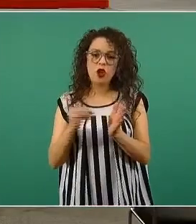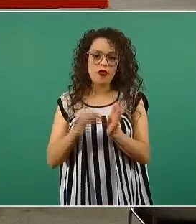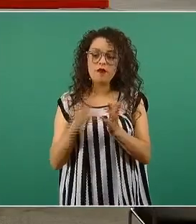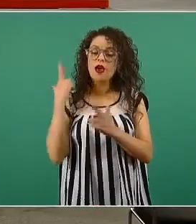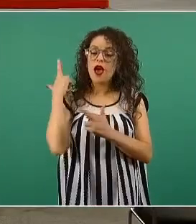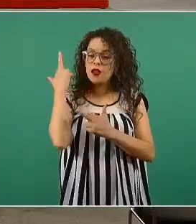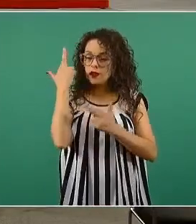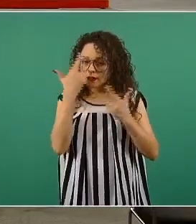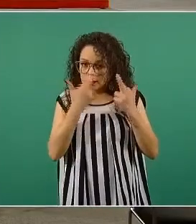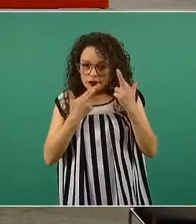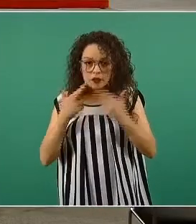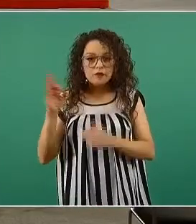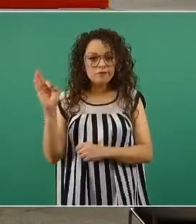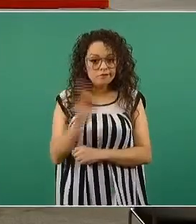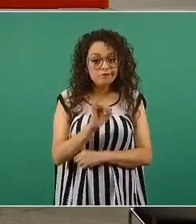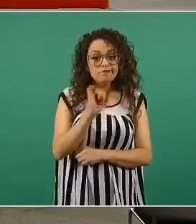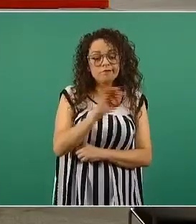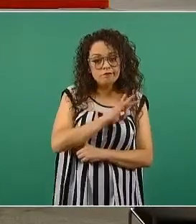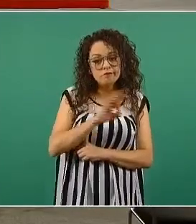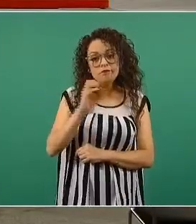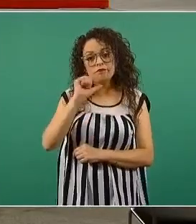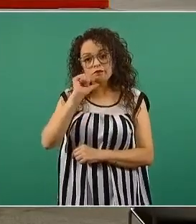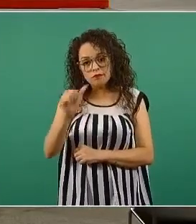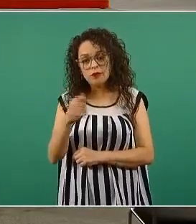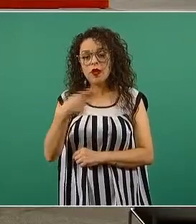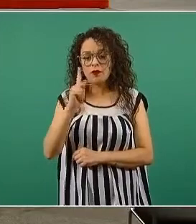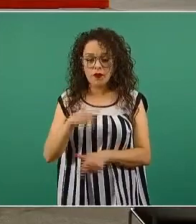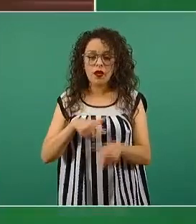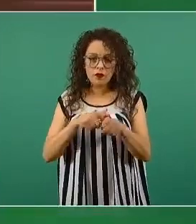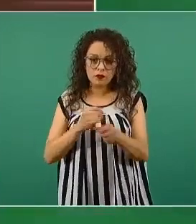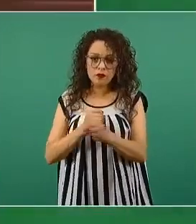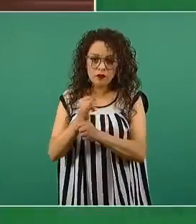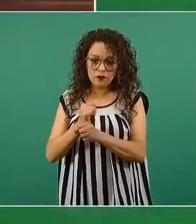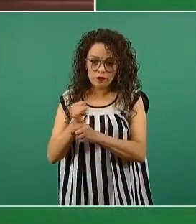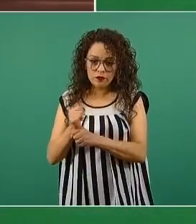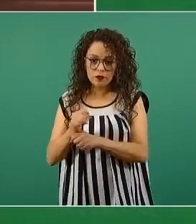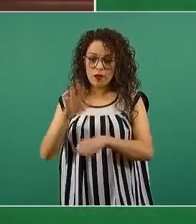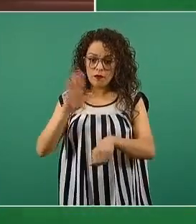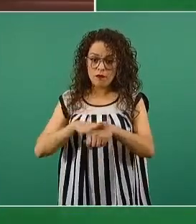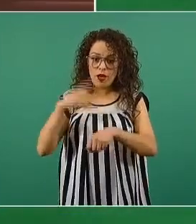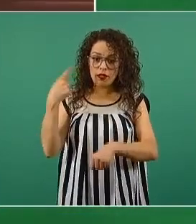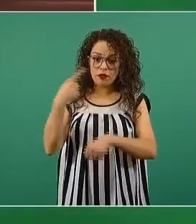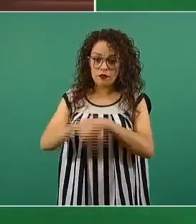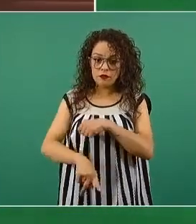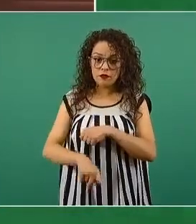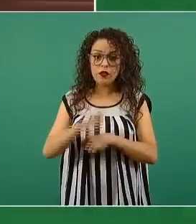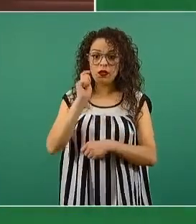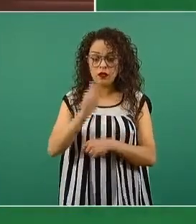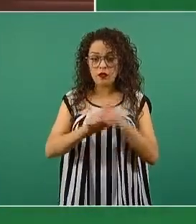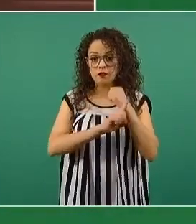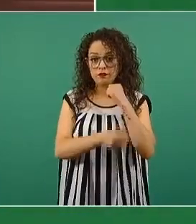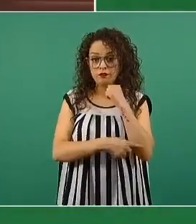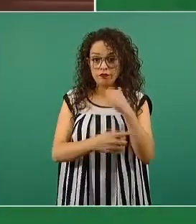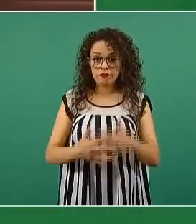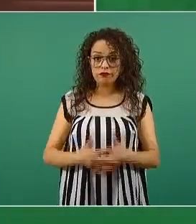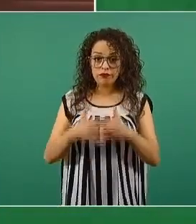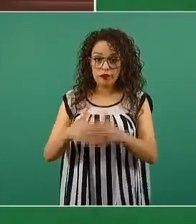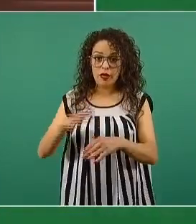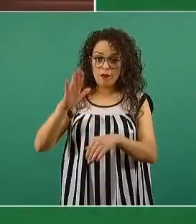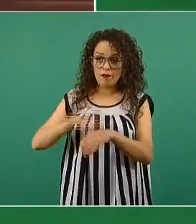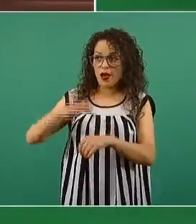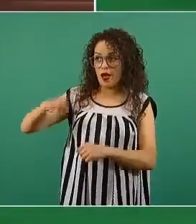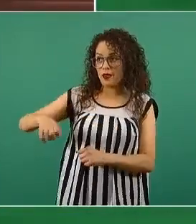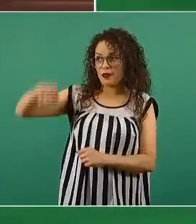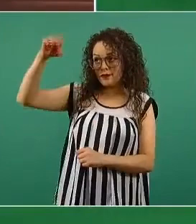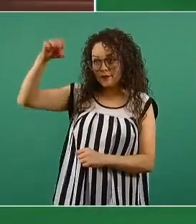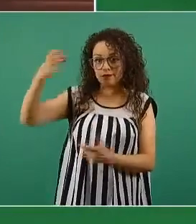que considerar es que aún dentro del riesgo de embarazada, también las de mayor riesgo son las de mayor edad. Las de mayor riesgo son las que